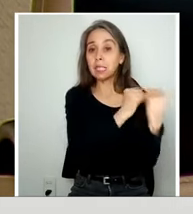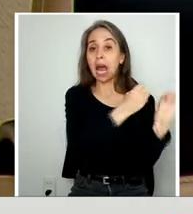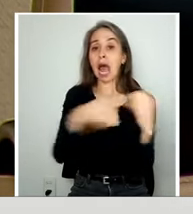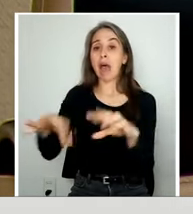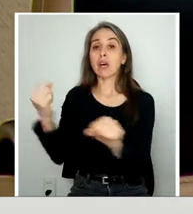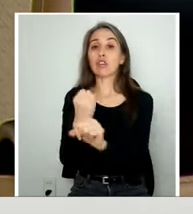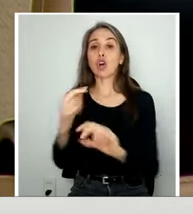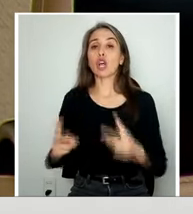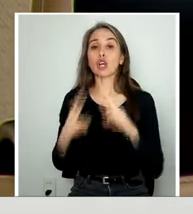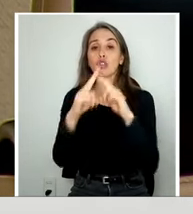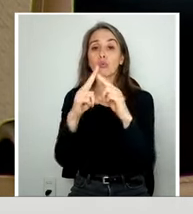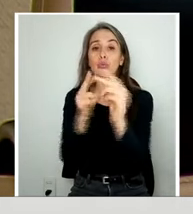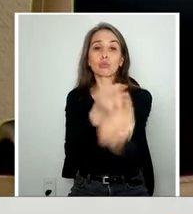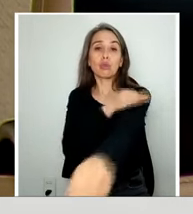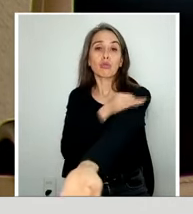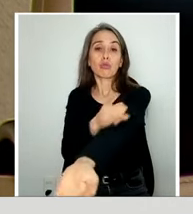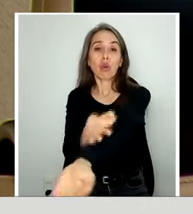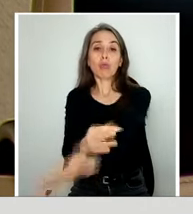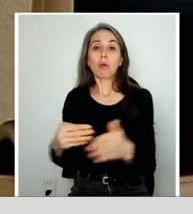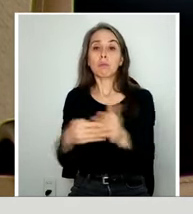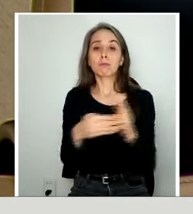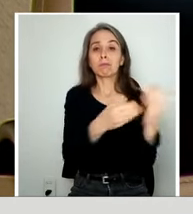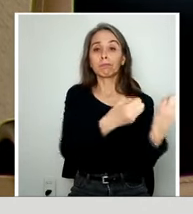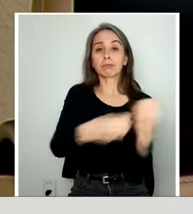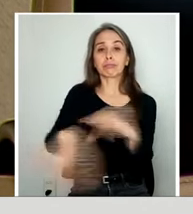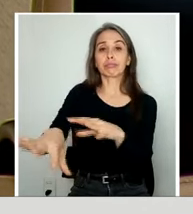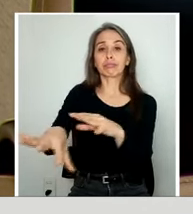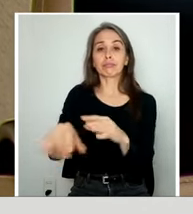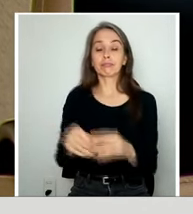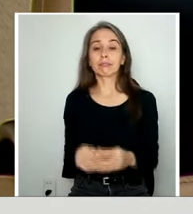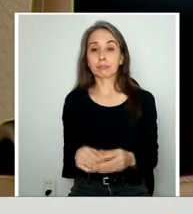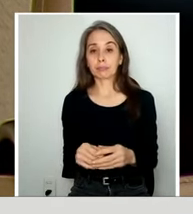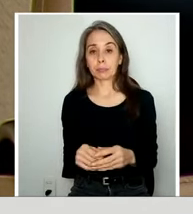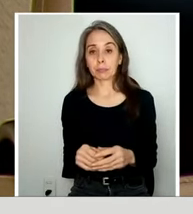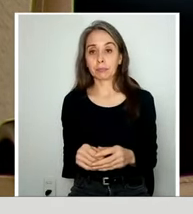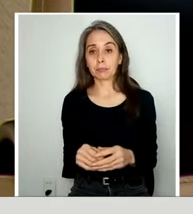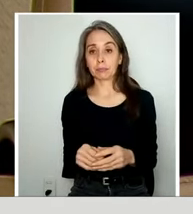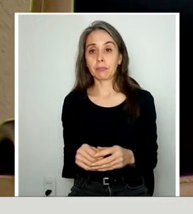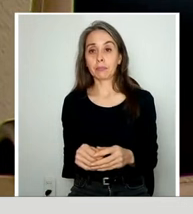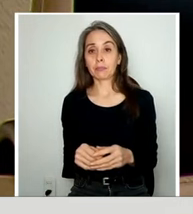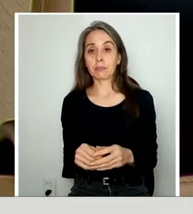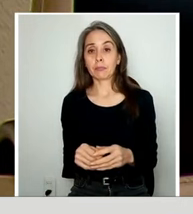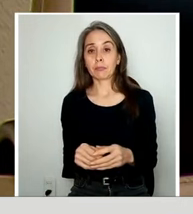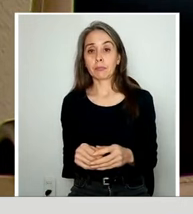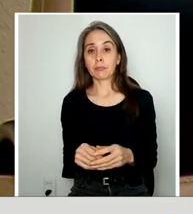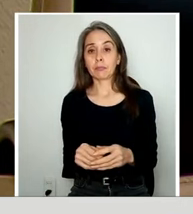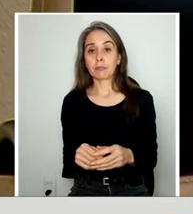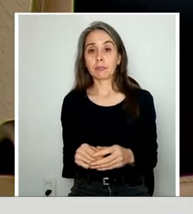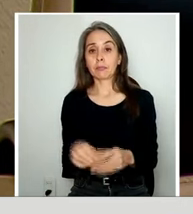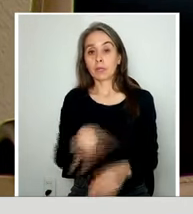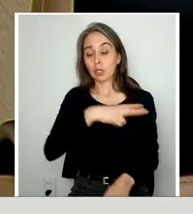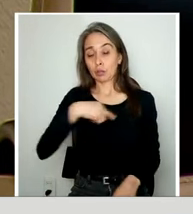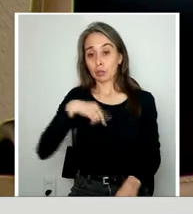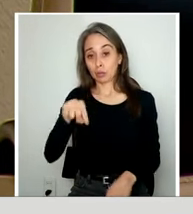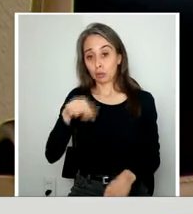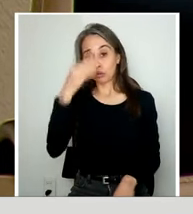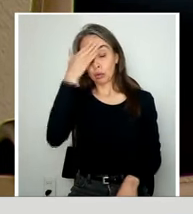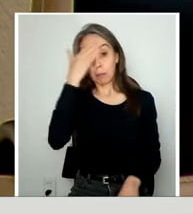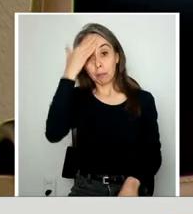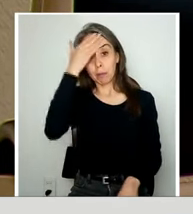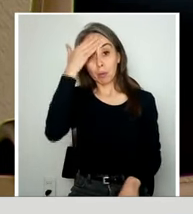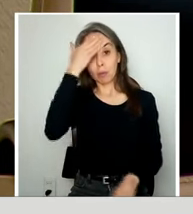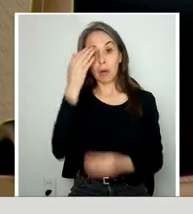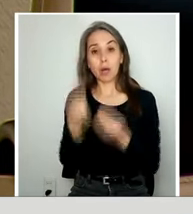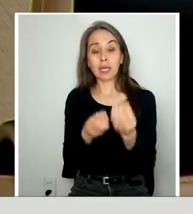lo largo del país de esta manera evidentemente nos preocupa esta situación de lo que está ocurriendo porque